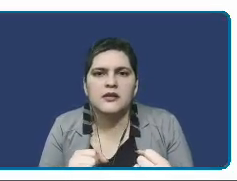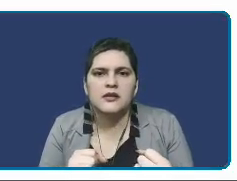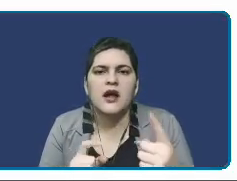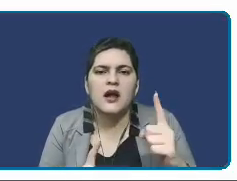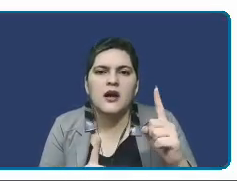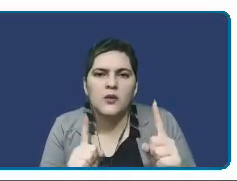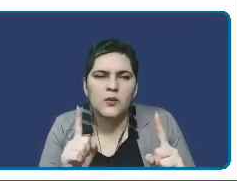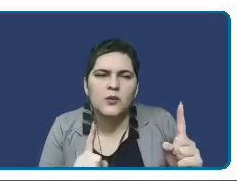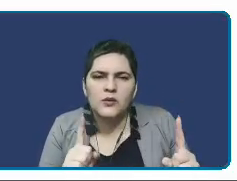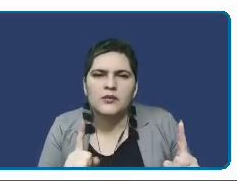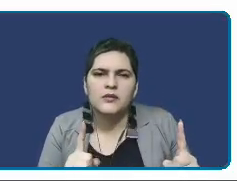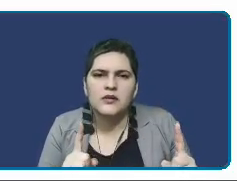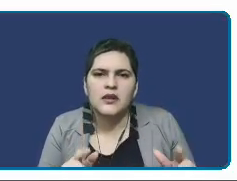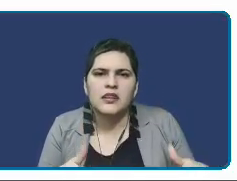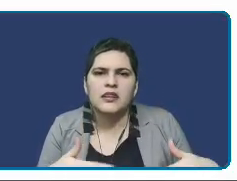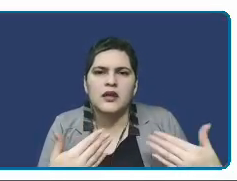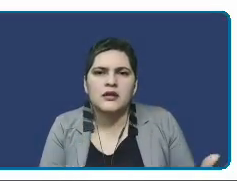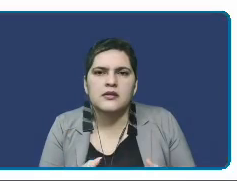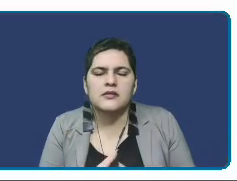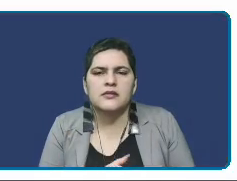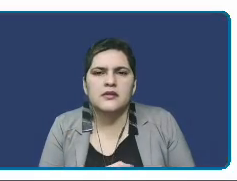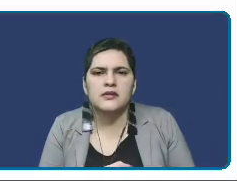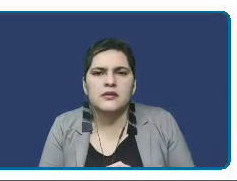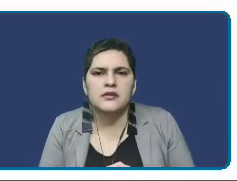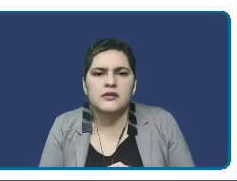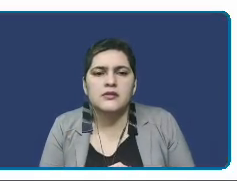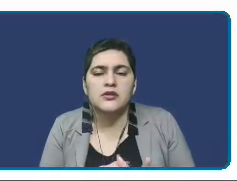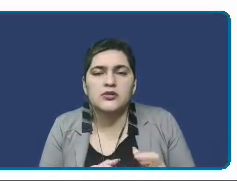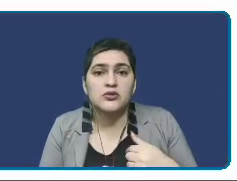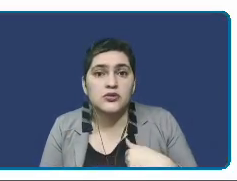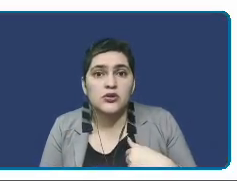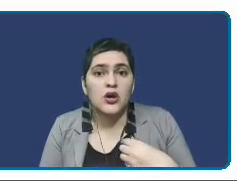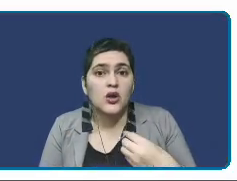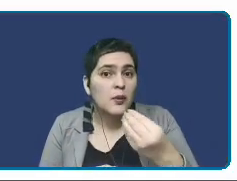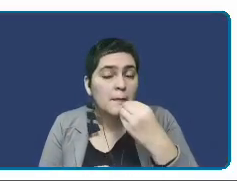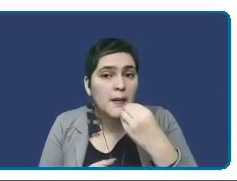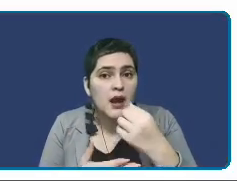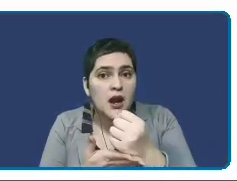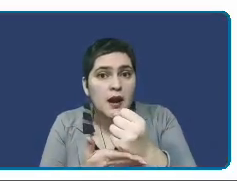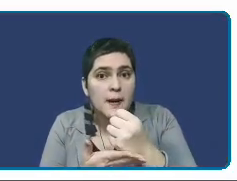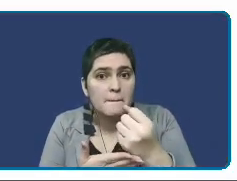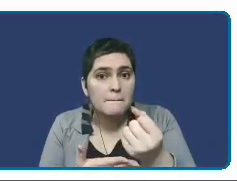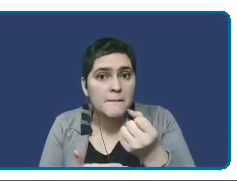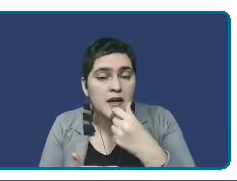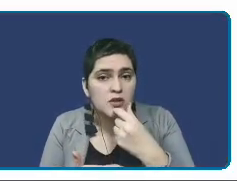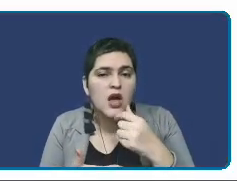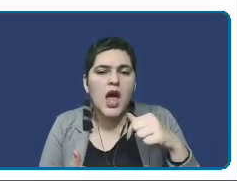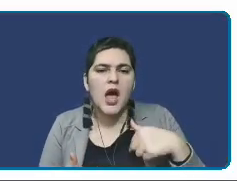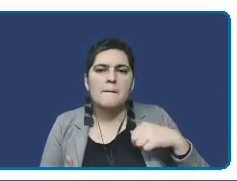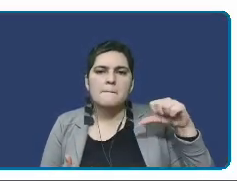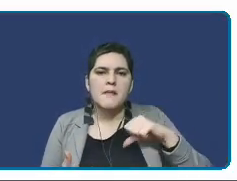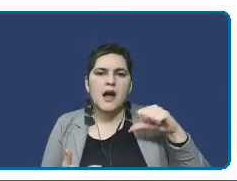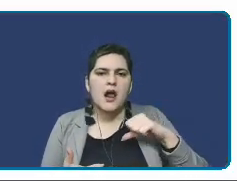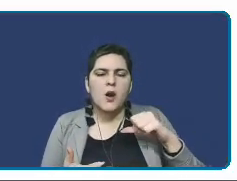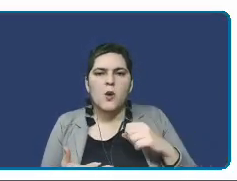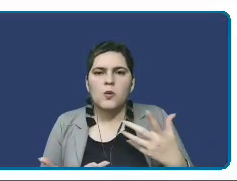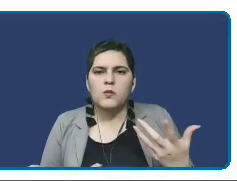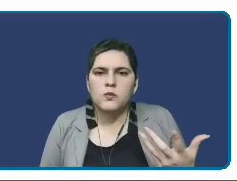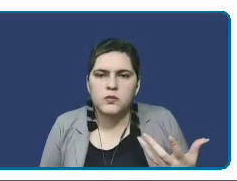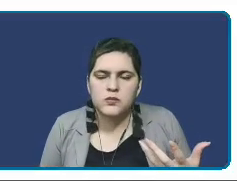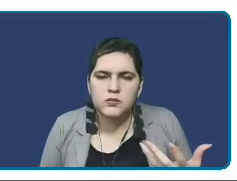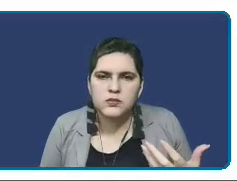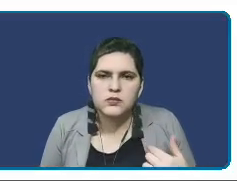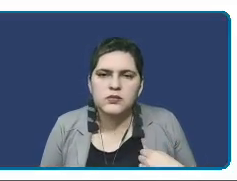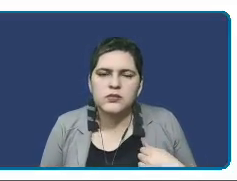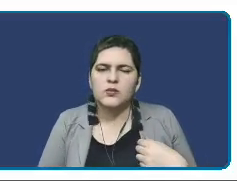hacer algo así como voy a tomarme tal antibiótico para matar los bichos malos, por decirlo de alguna manera, y quedarme con una flora